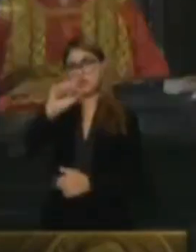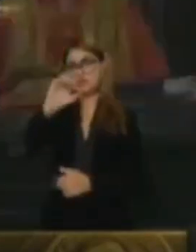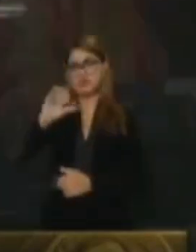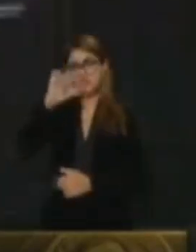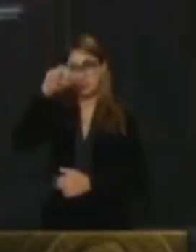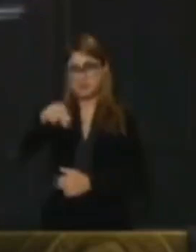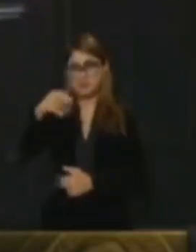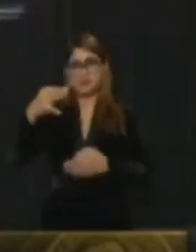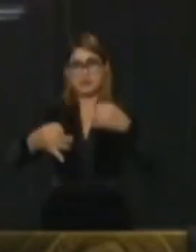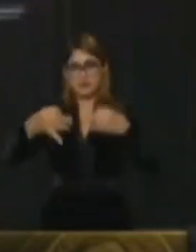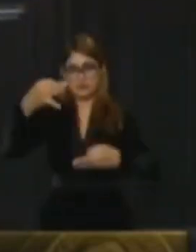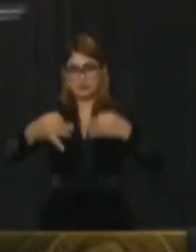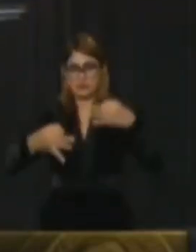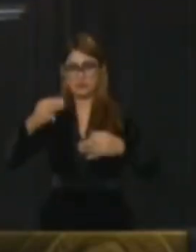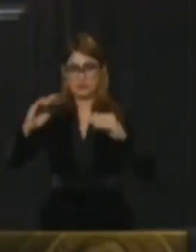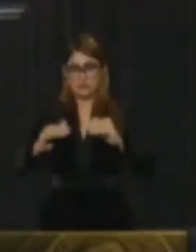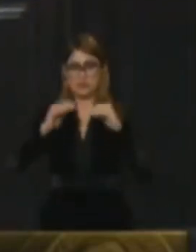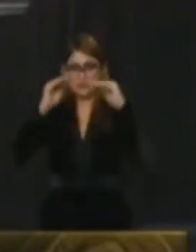Nación.